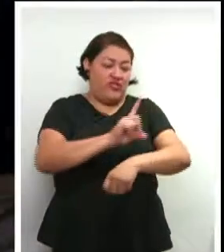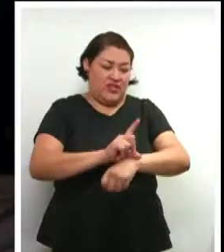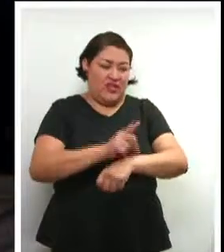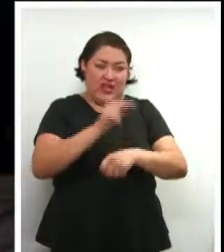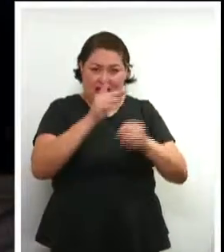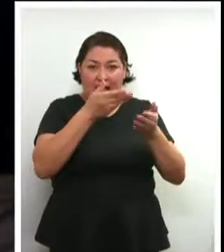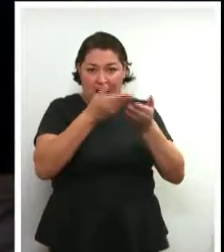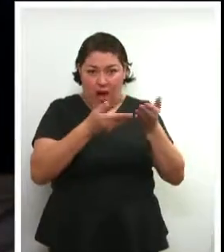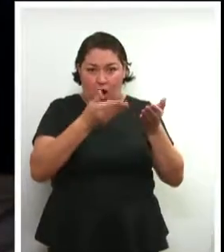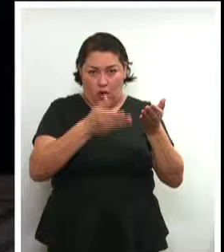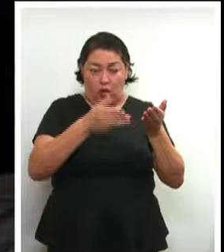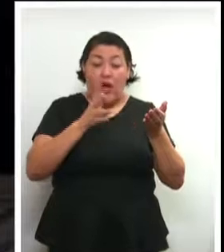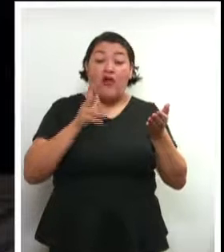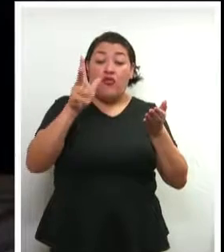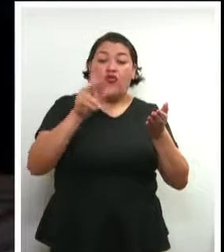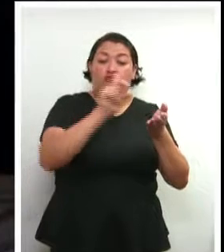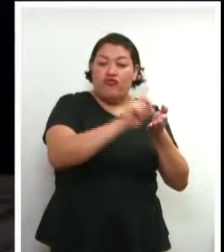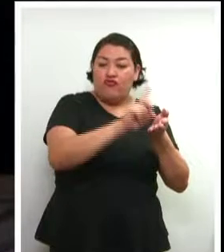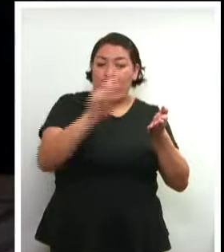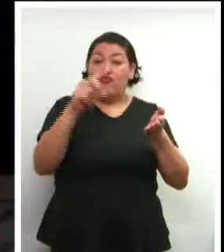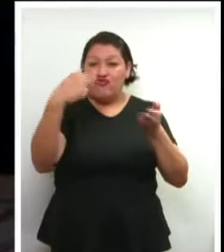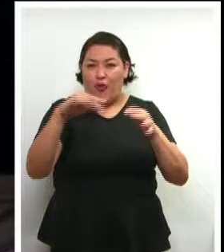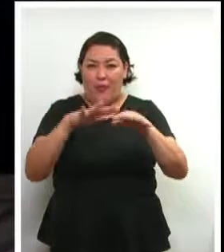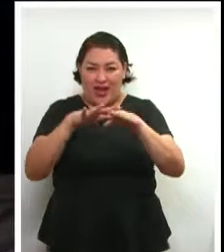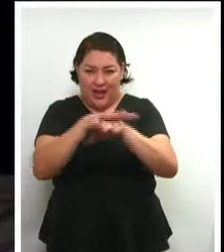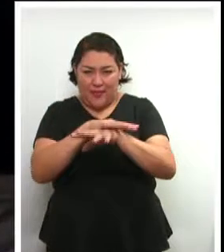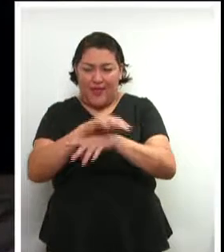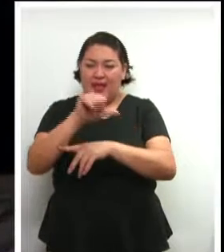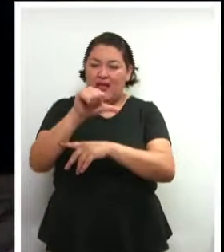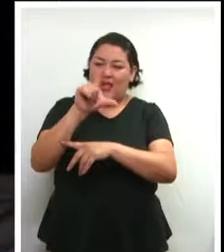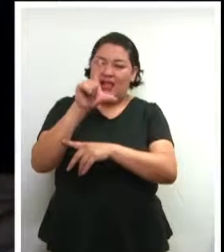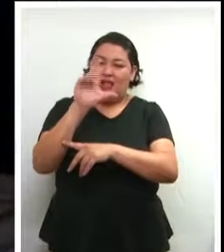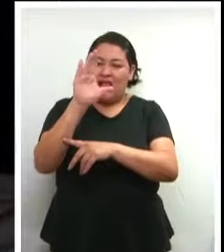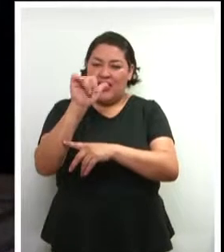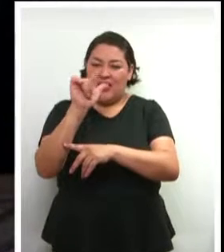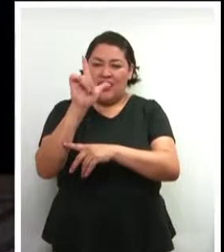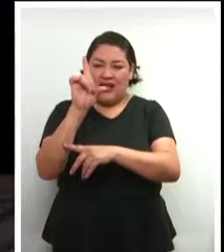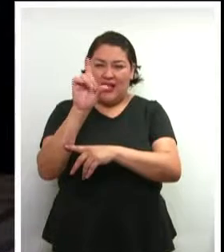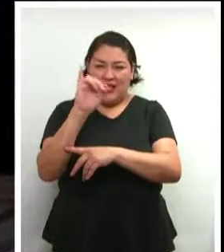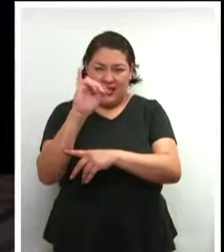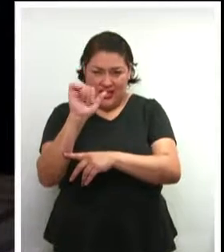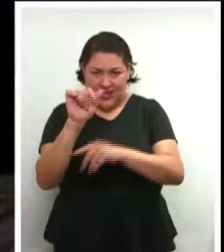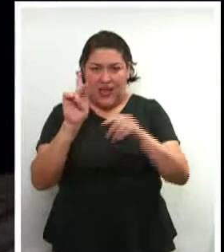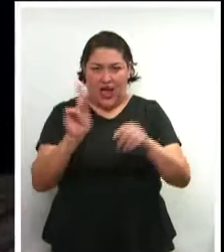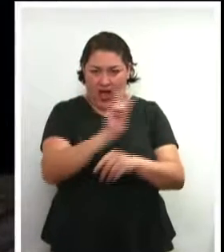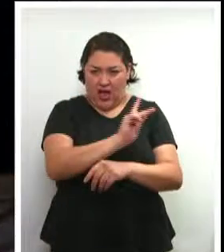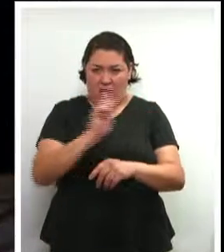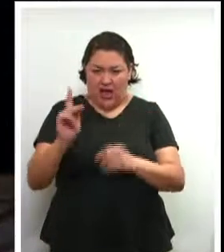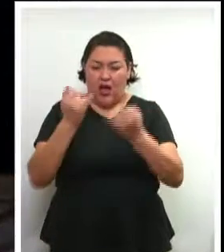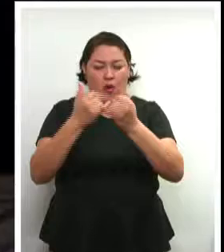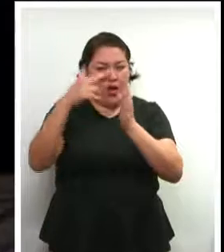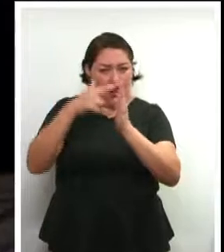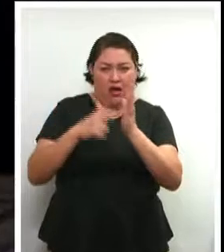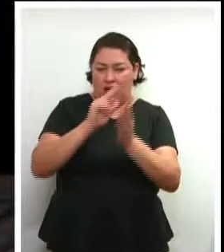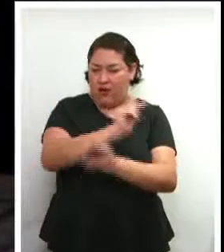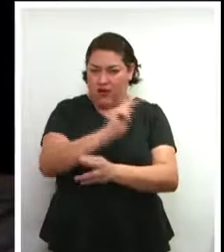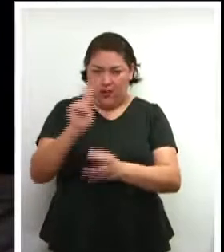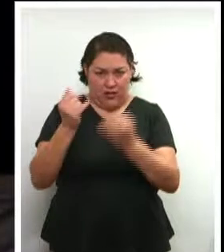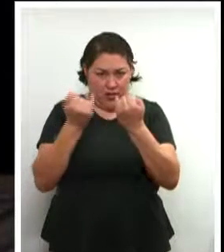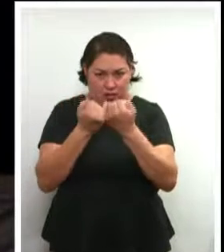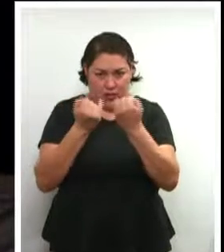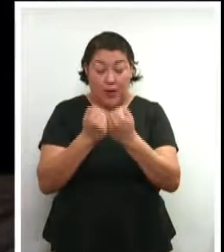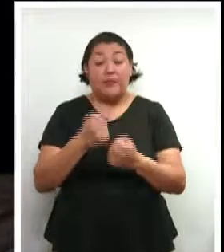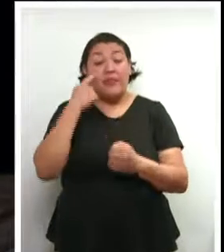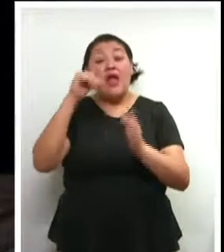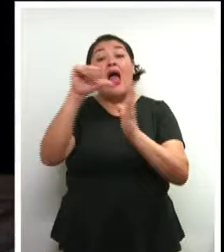y que están previstas en la Ley Orgánica de la Administración Pública del Distrito Federal. Cuando nosotros vemos lo que dispone el